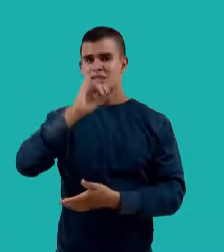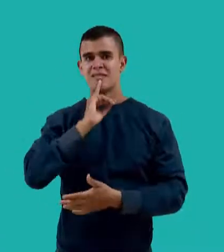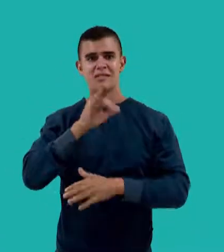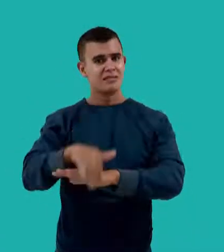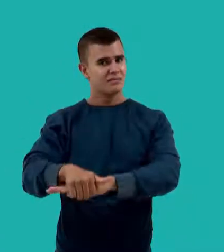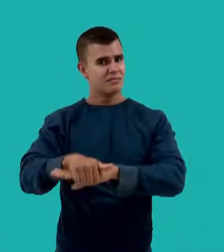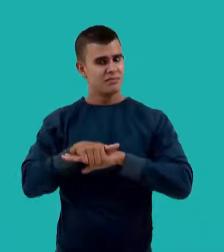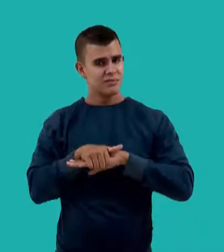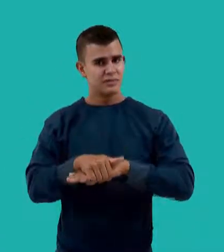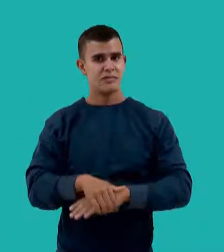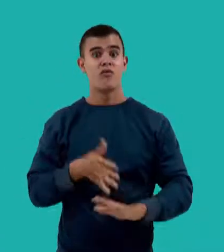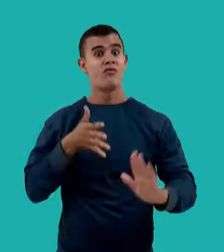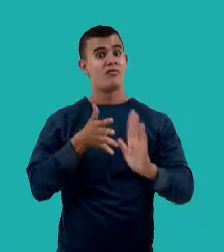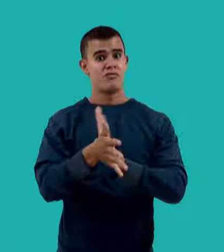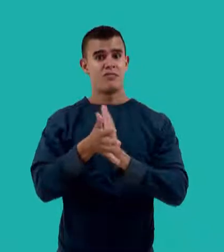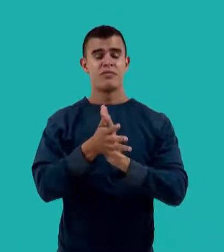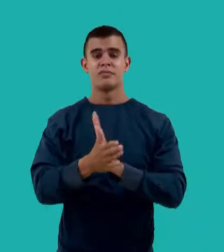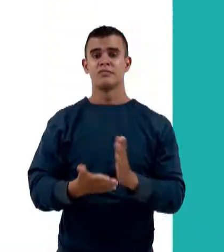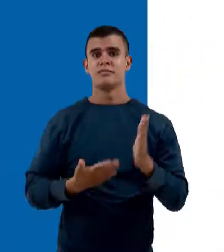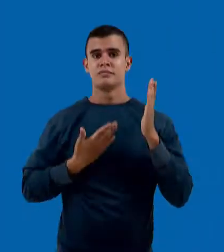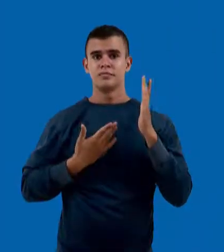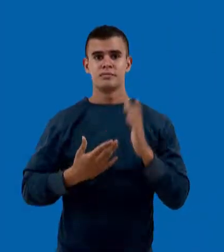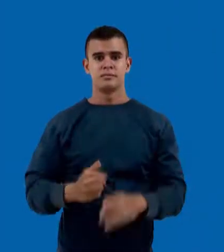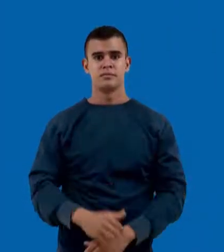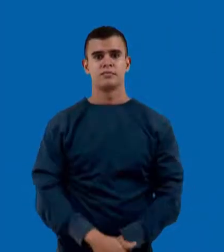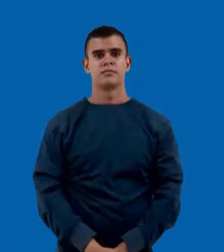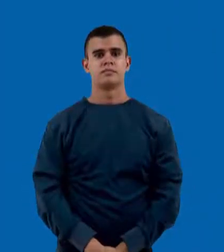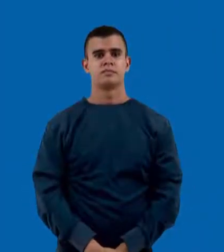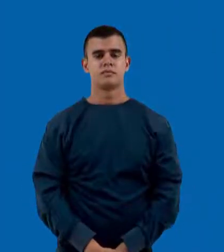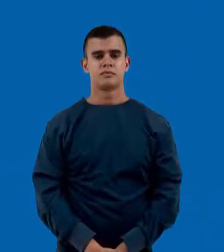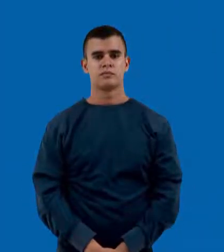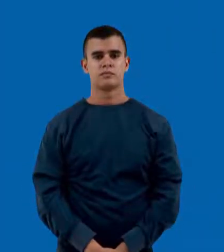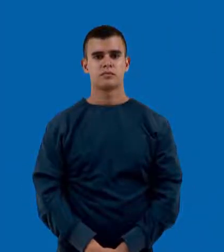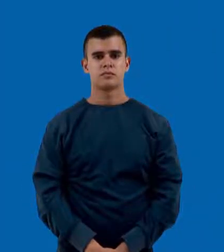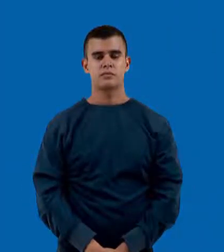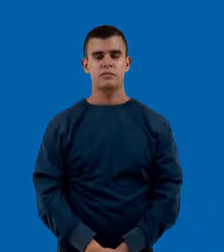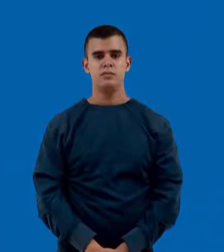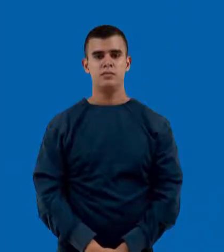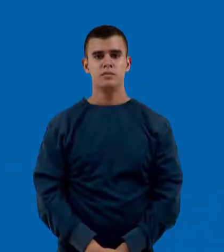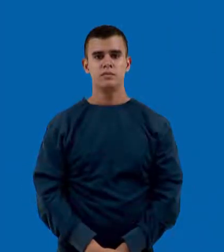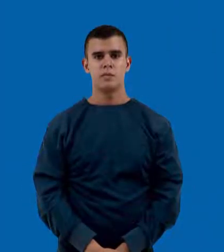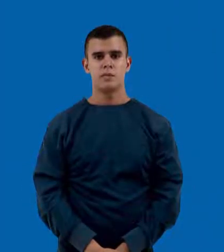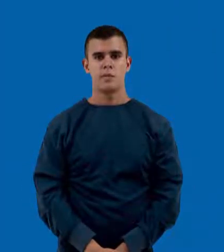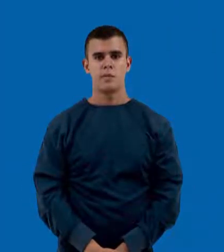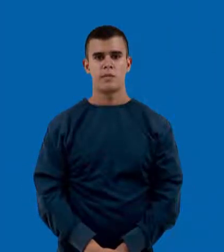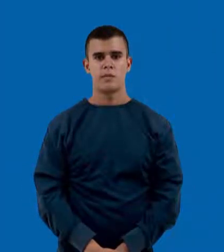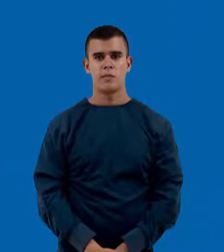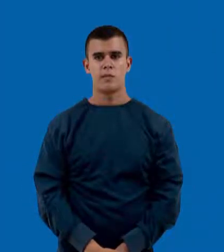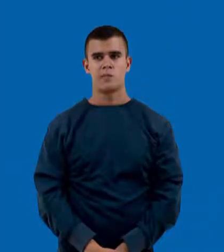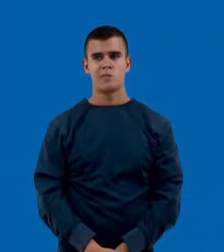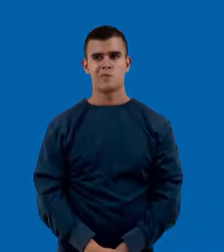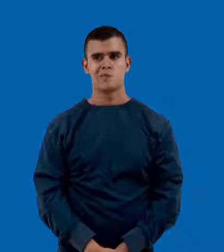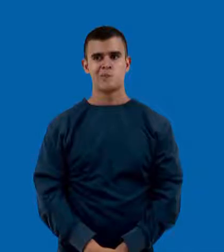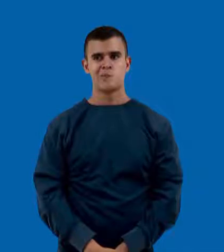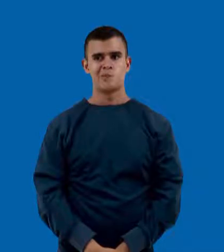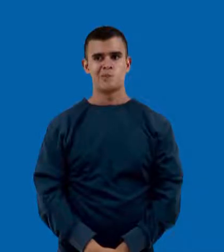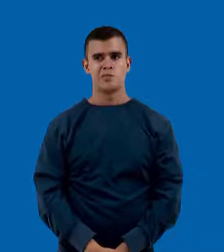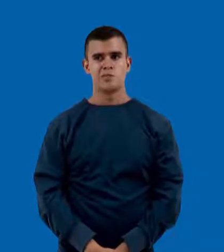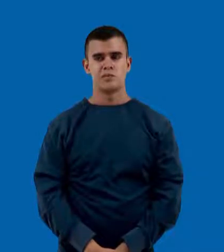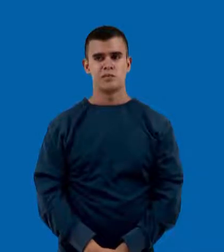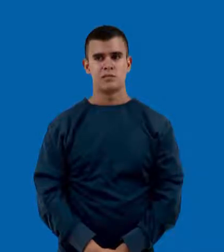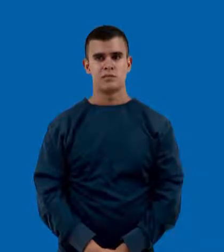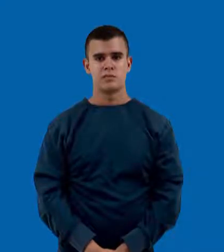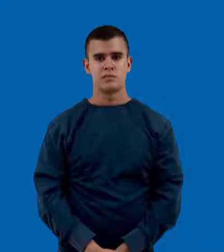y aprendizaje del inglés. Informes. PBX 518-3000, extensión 486, inscripciones